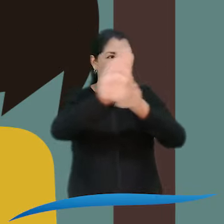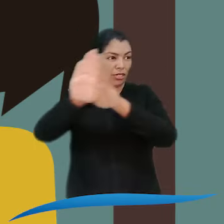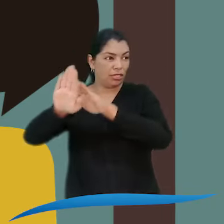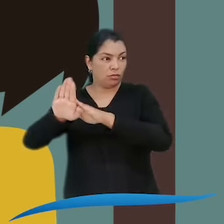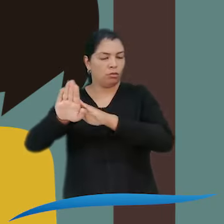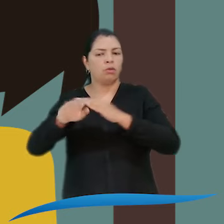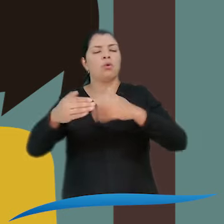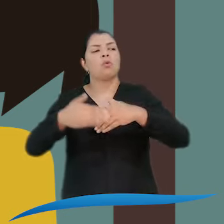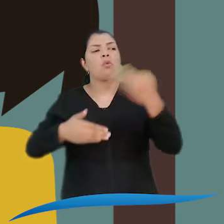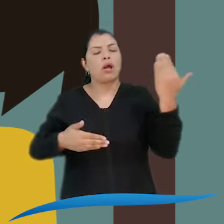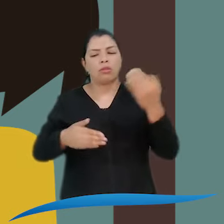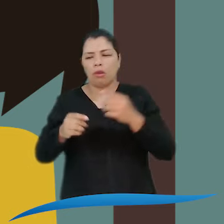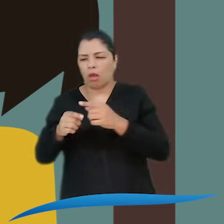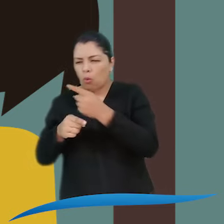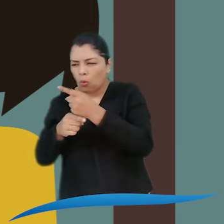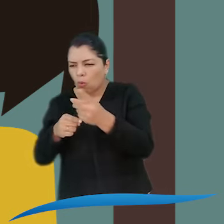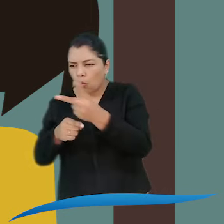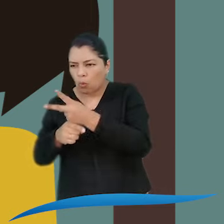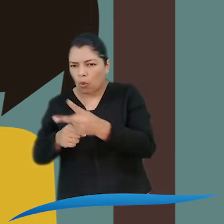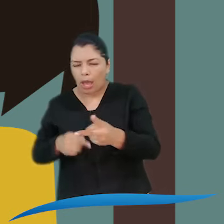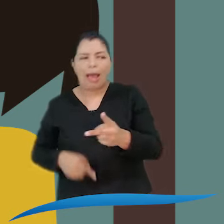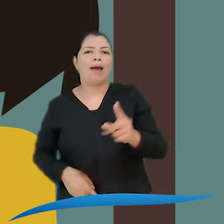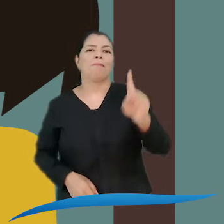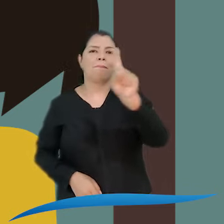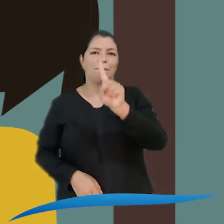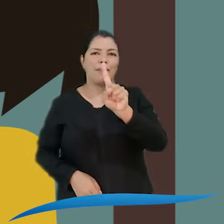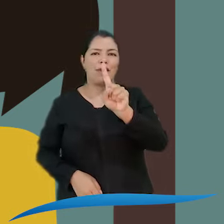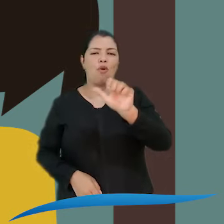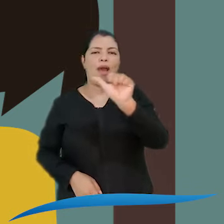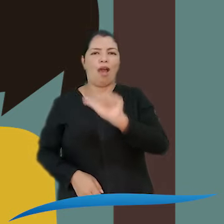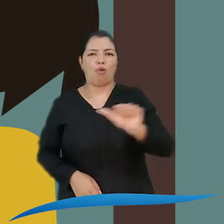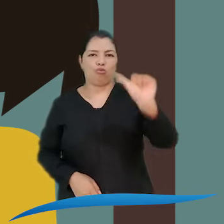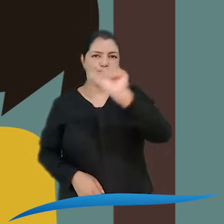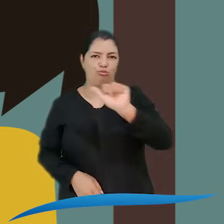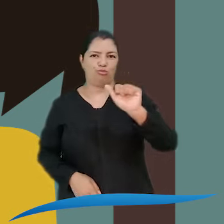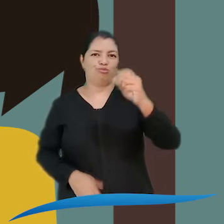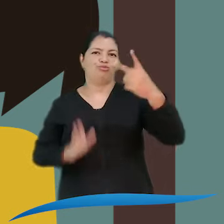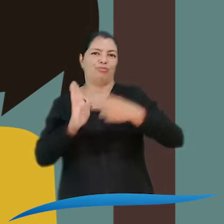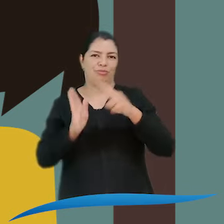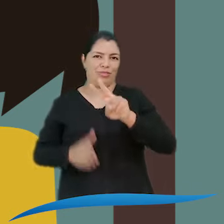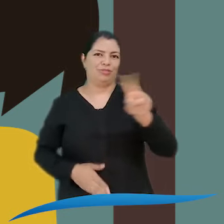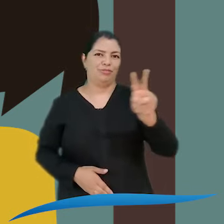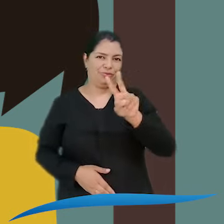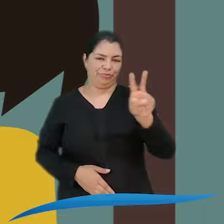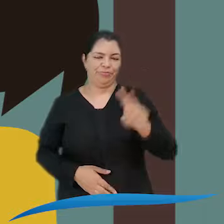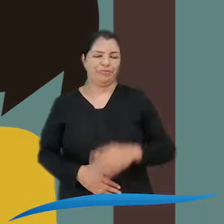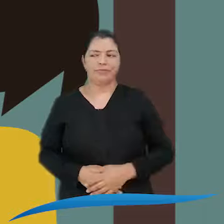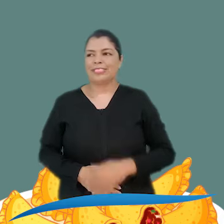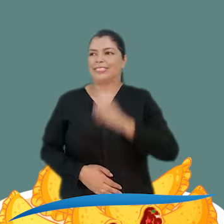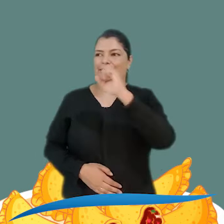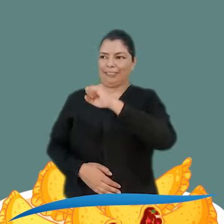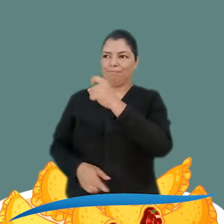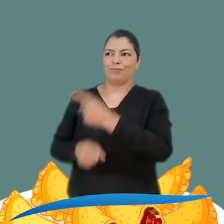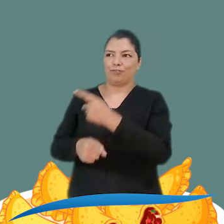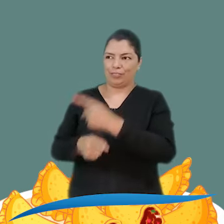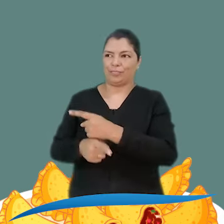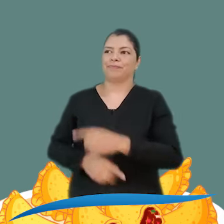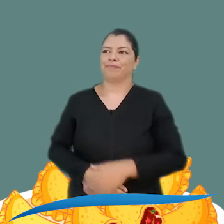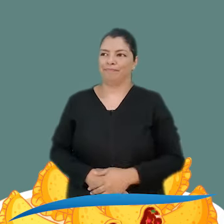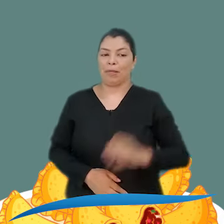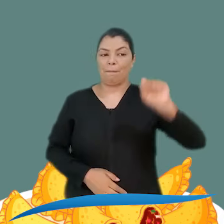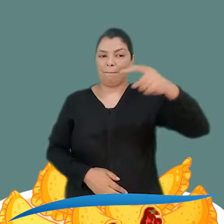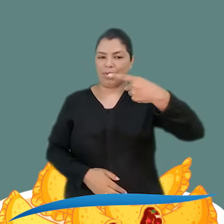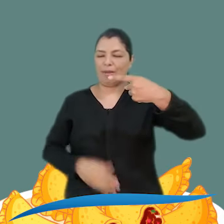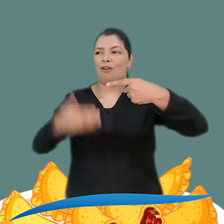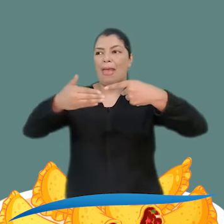actividad, socialización de la convocatoria pública, sería el 1 de agosto de 2022. De acuerdo, y